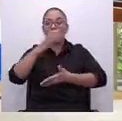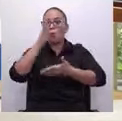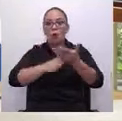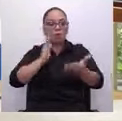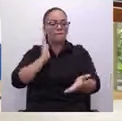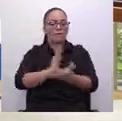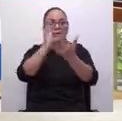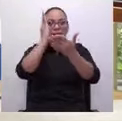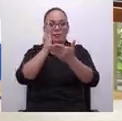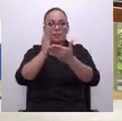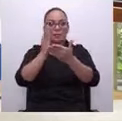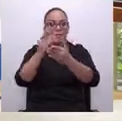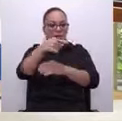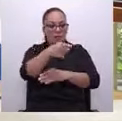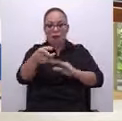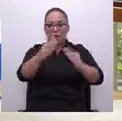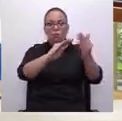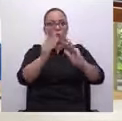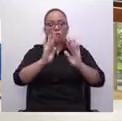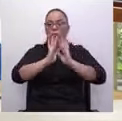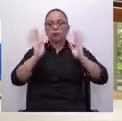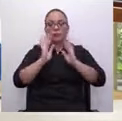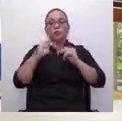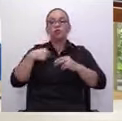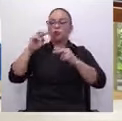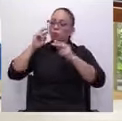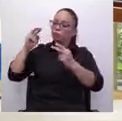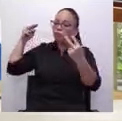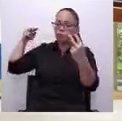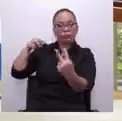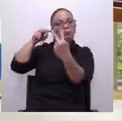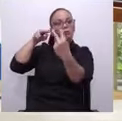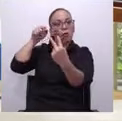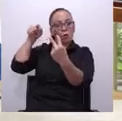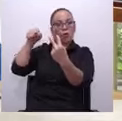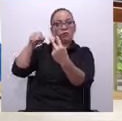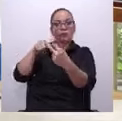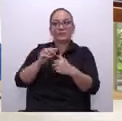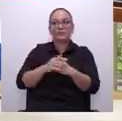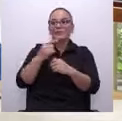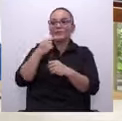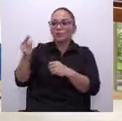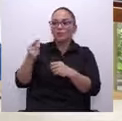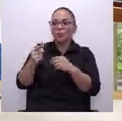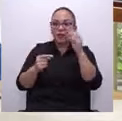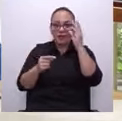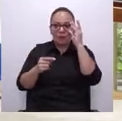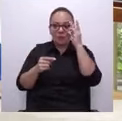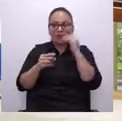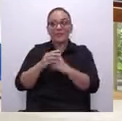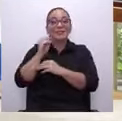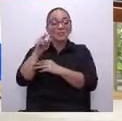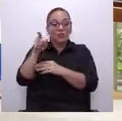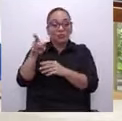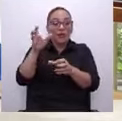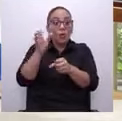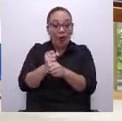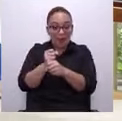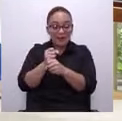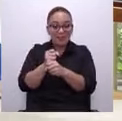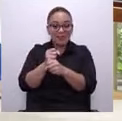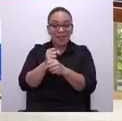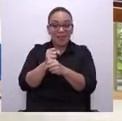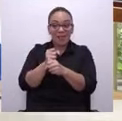soberanía de este país. Yo la miro a los ojos y le digo, si lo hace, me va a doler mucho despedirme